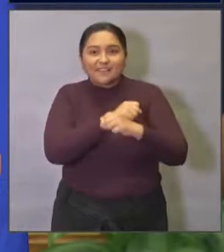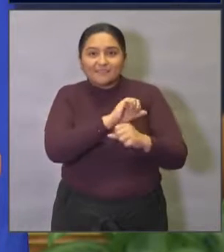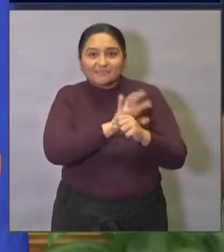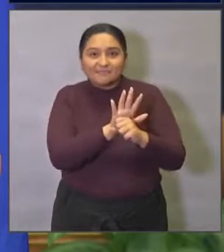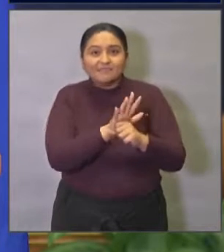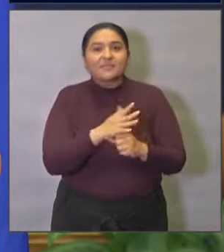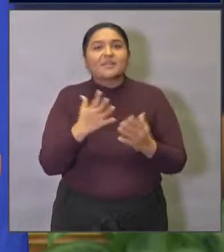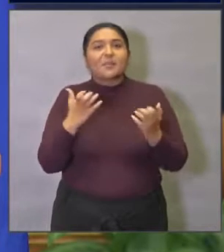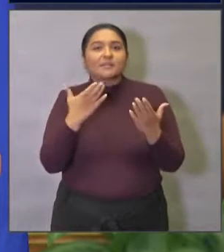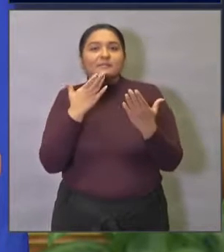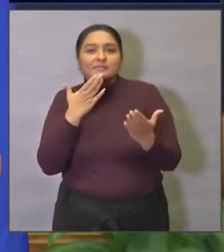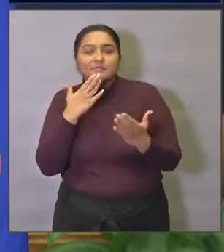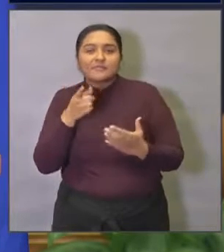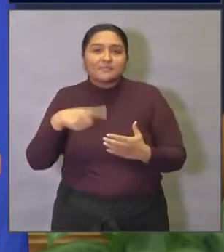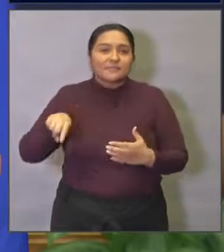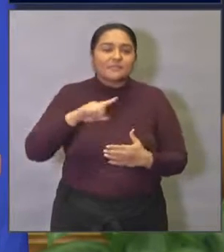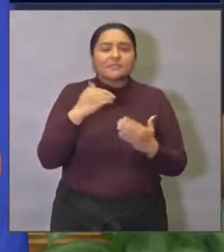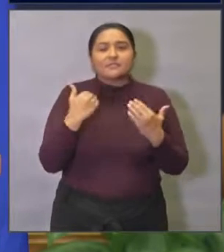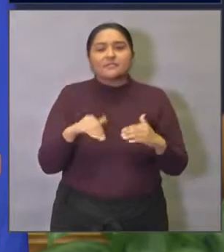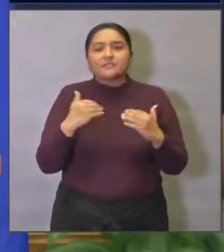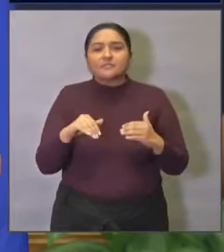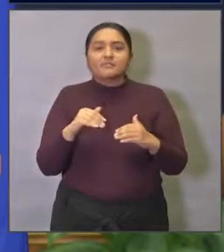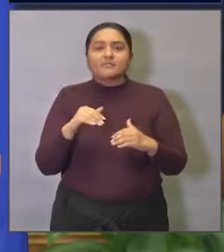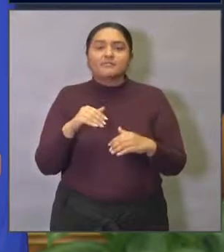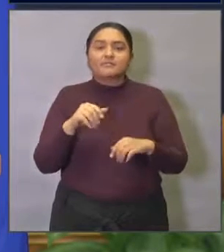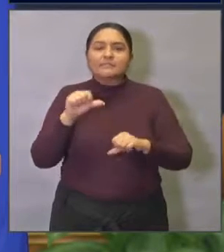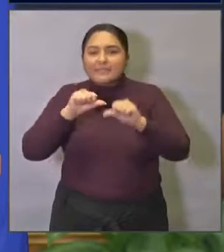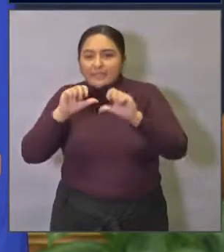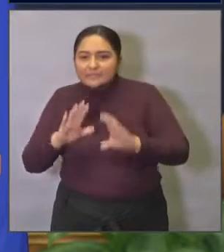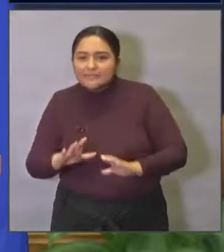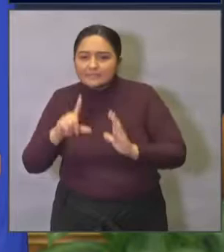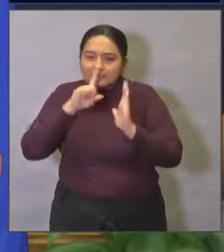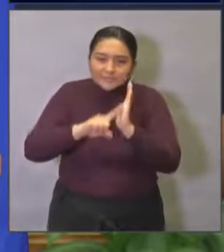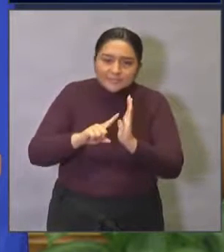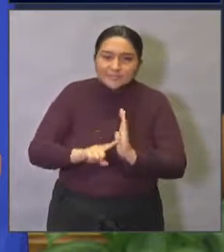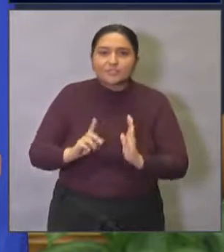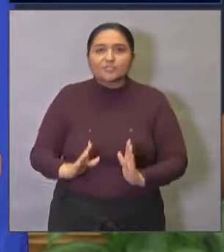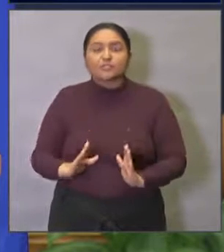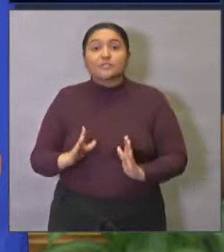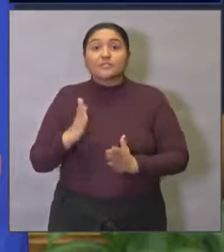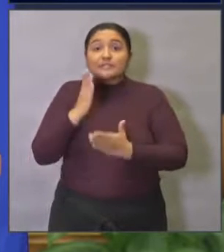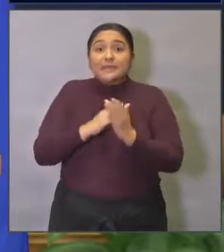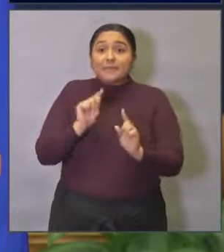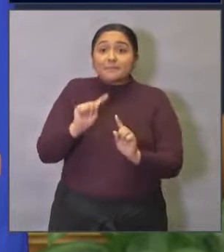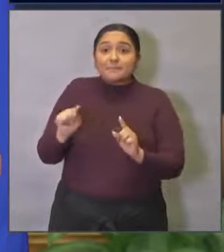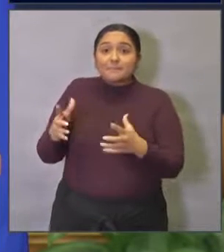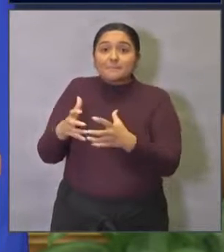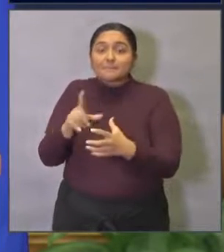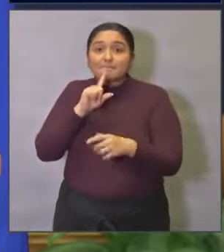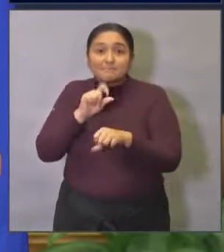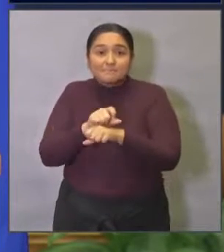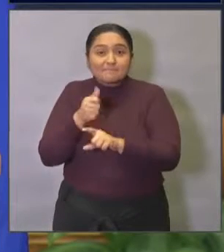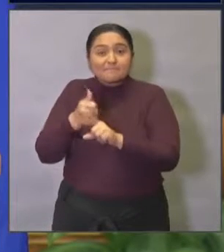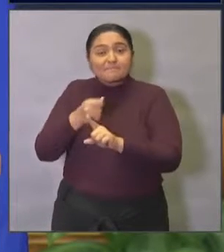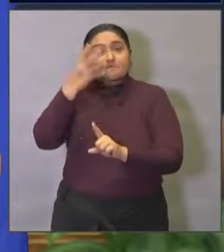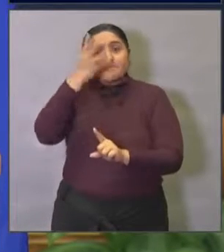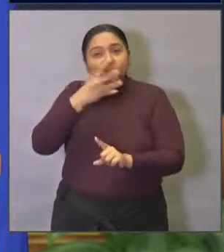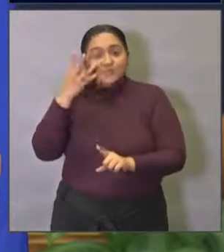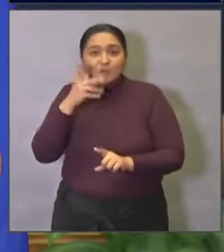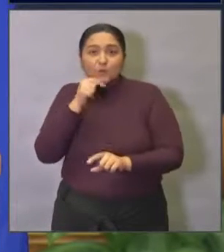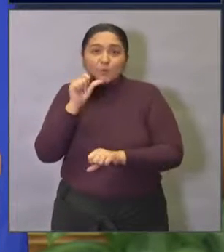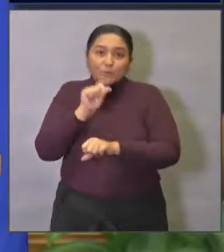increíbles científicos, entre ellos unos orgullosos de ser inmigrantes, que trabajaban